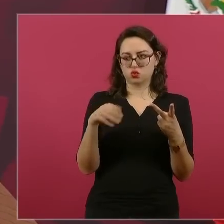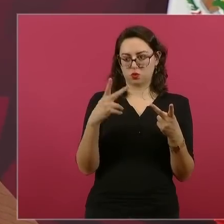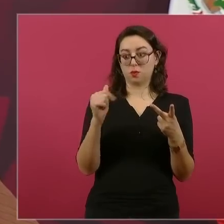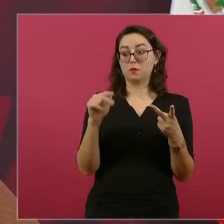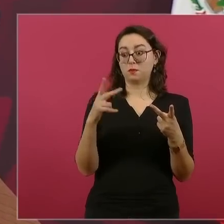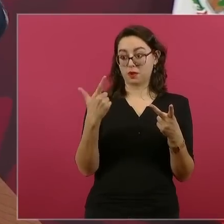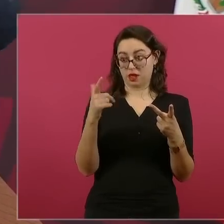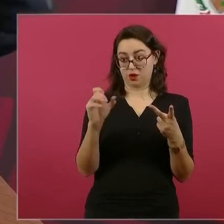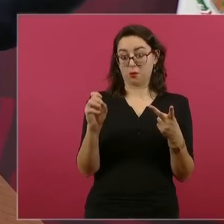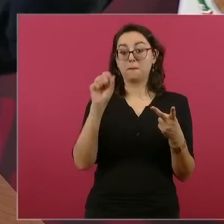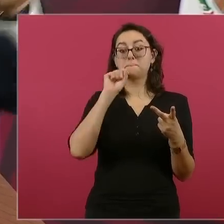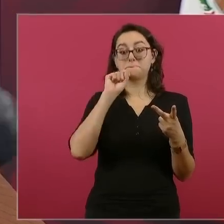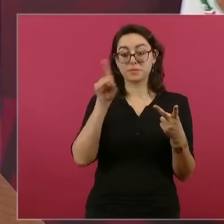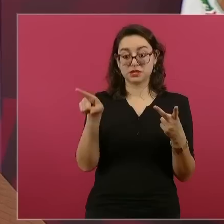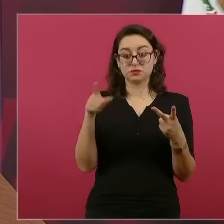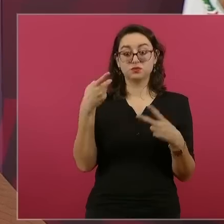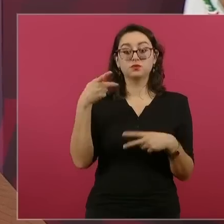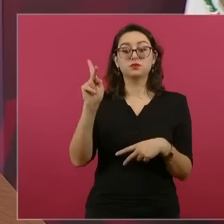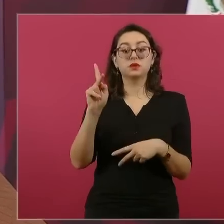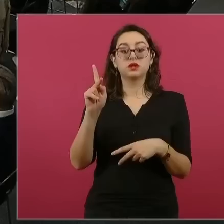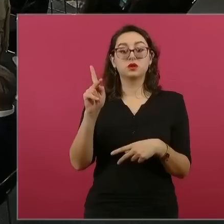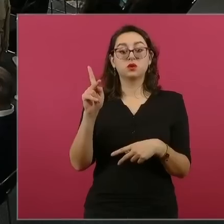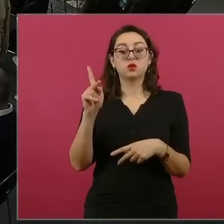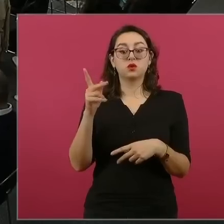esquema, pero es estatal.